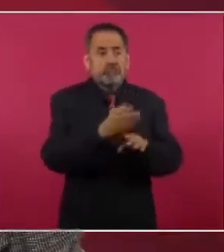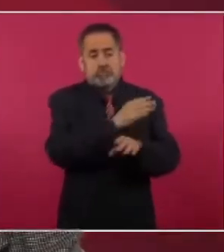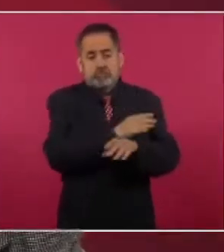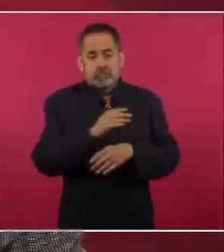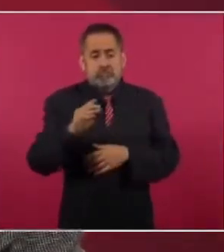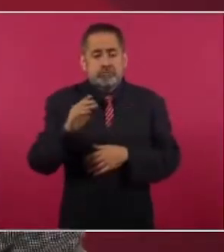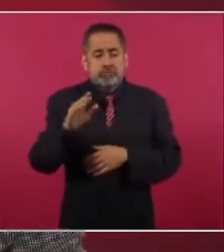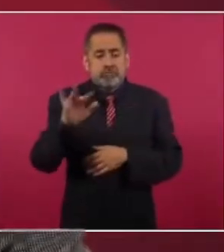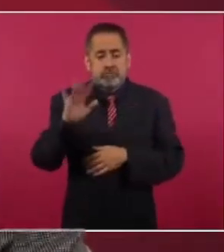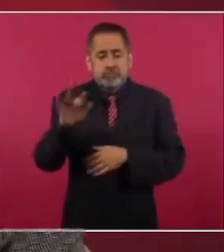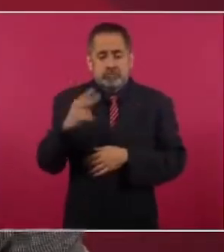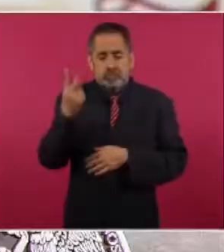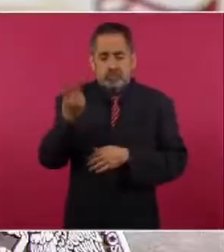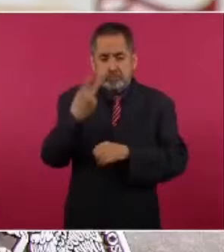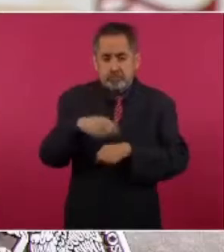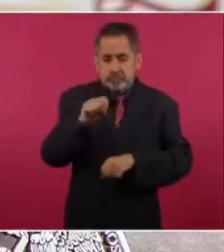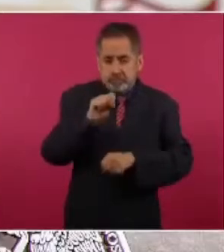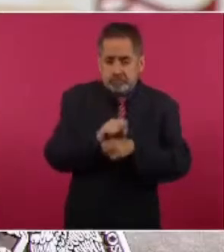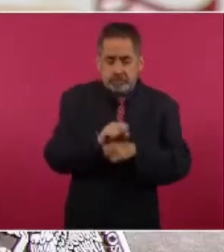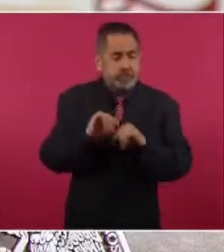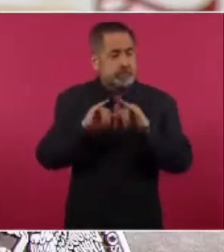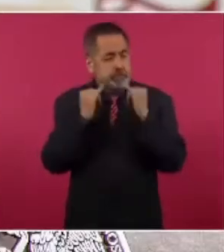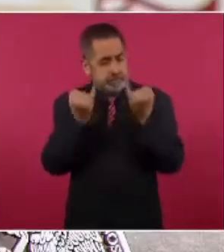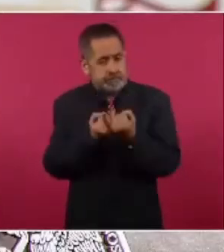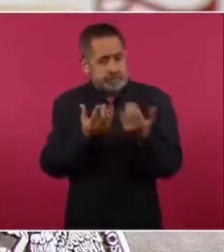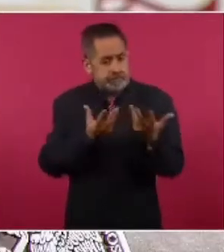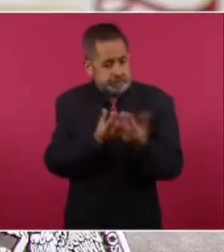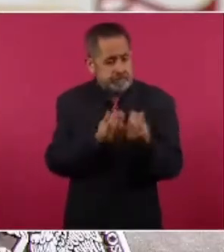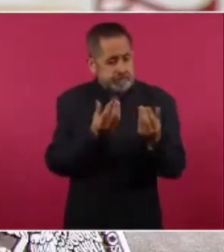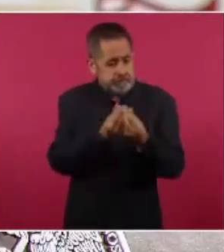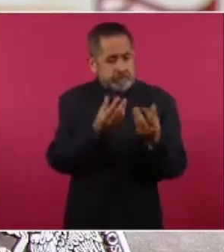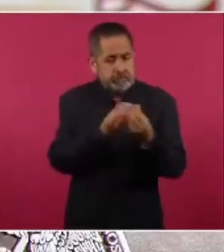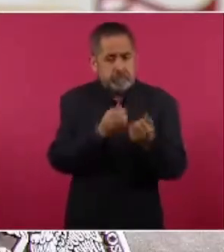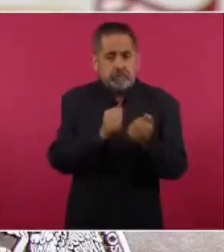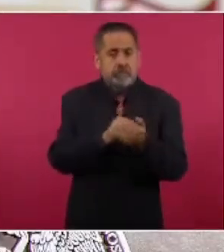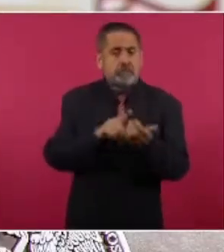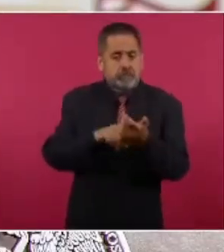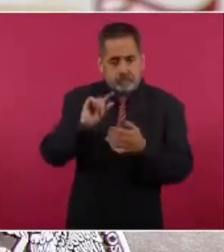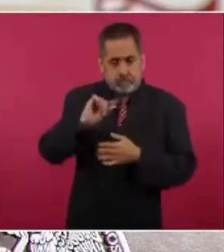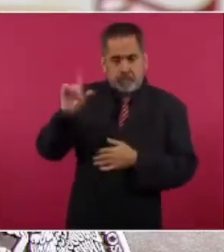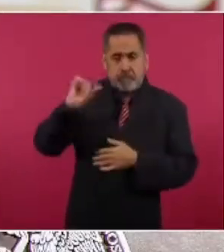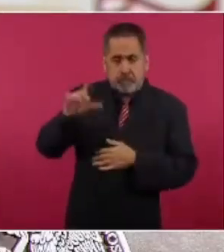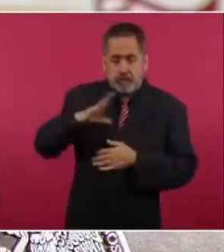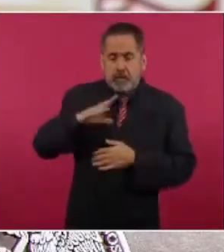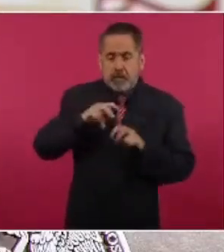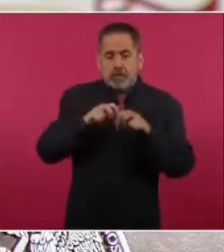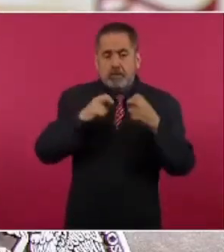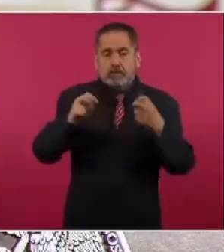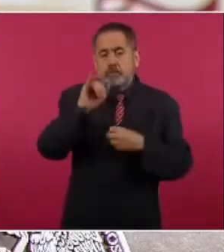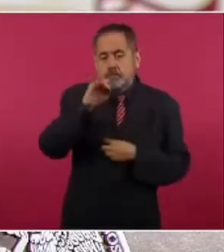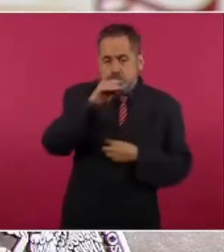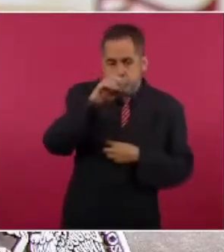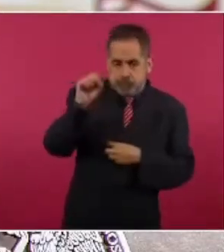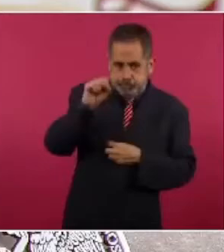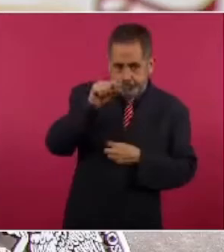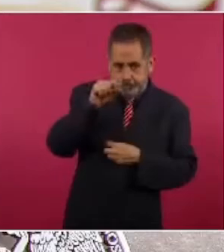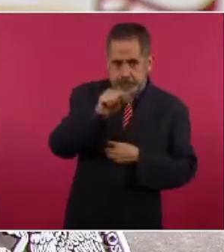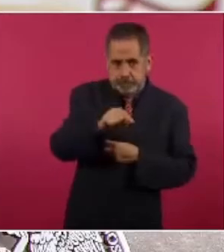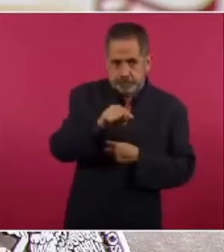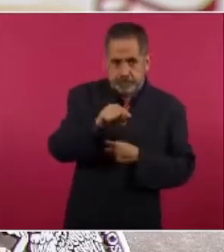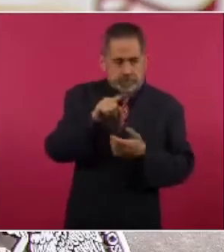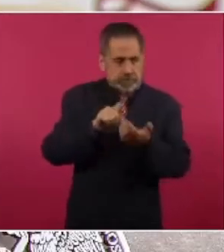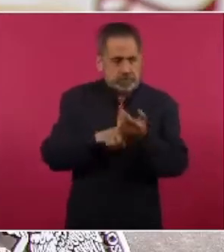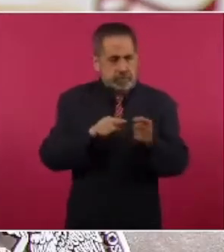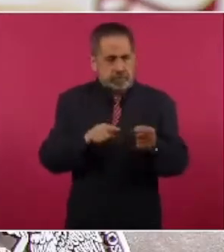52 semanas se reúnen con funcionarios ahí presentes de la